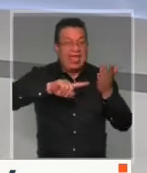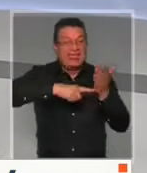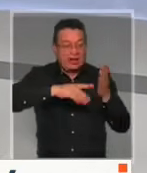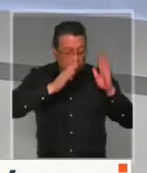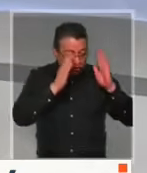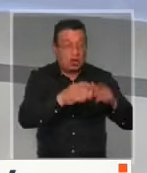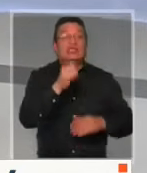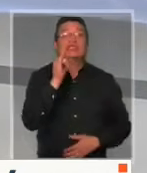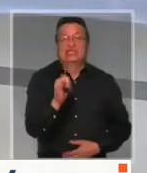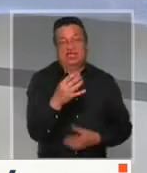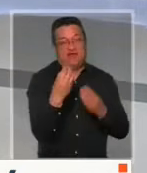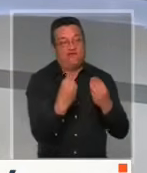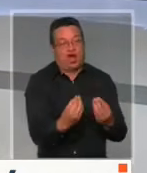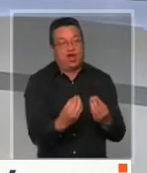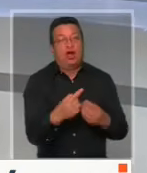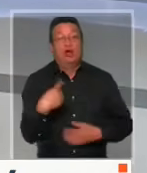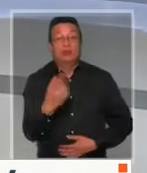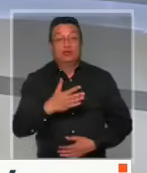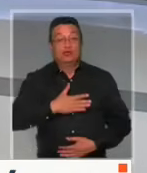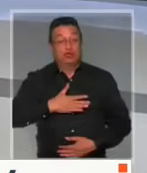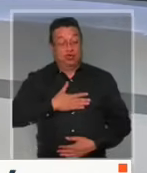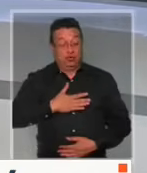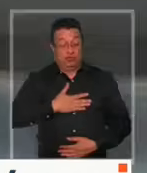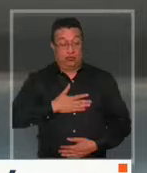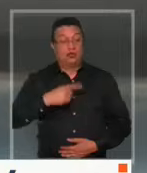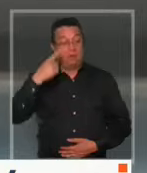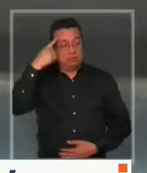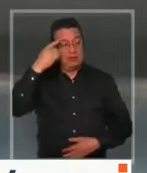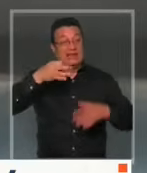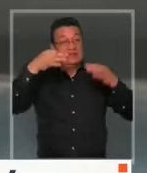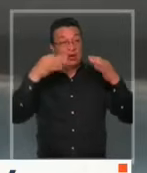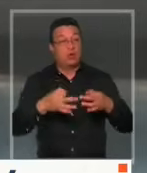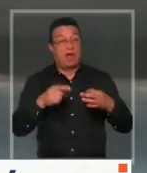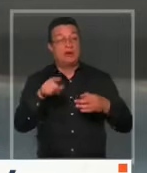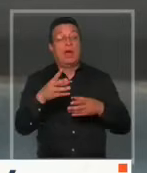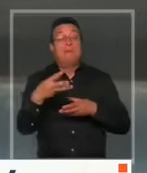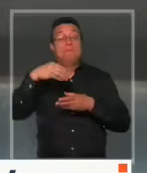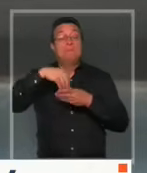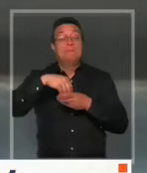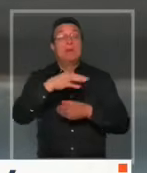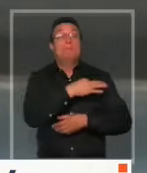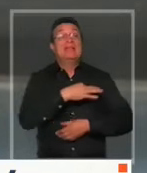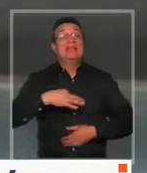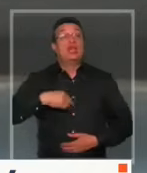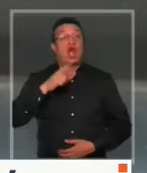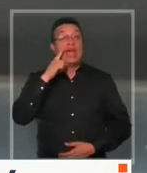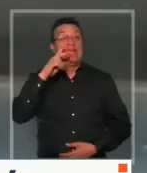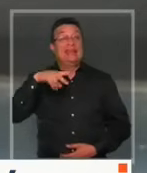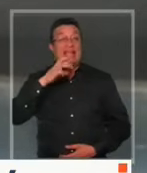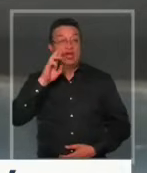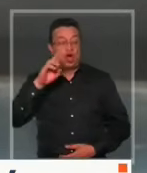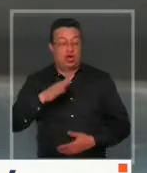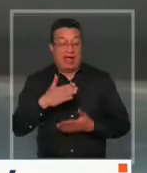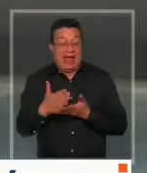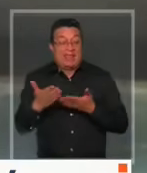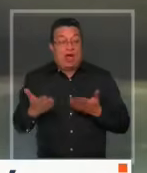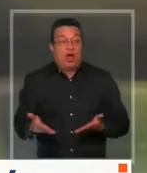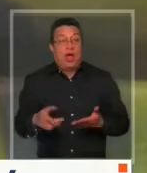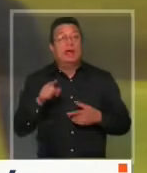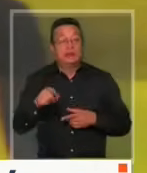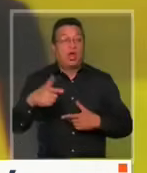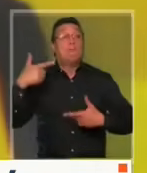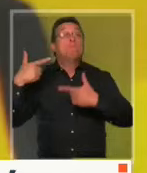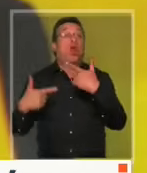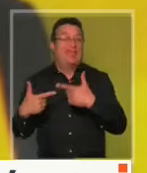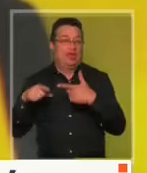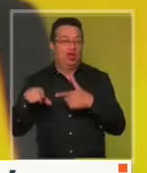sí. Nosotros tenemos la seguridad radicada en el Ministerio del Interior. El Ministerio del Interior es un ministerio eminentemente político